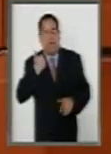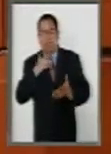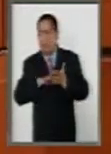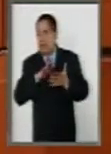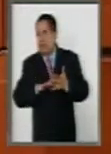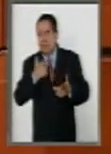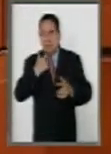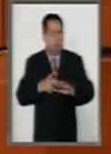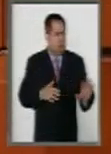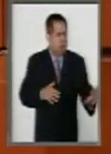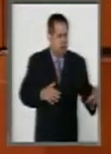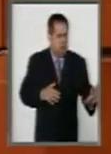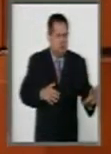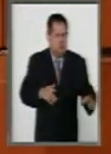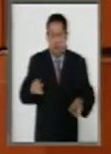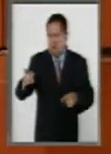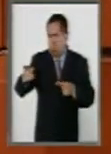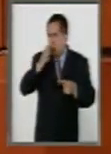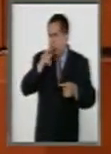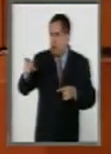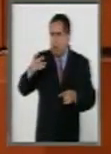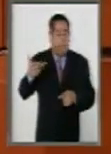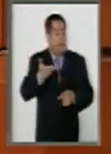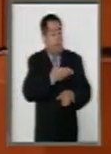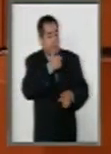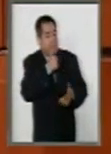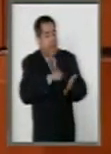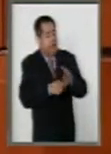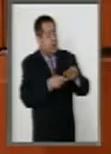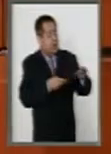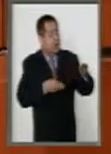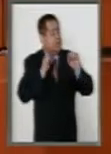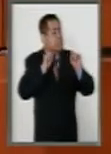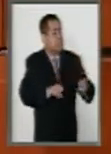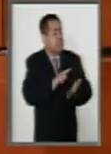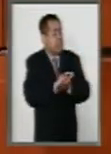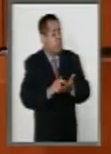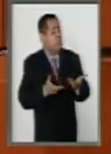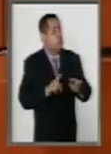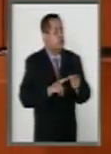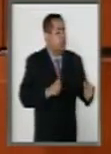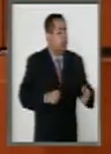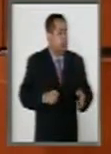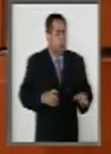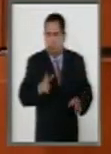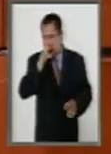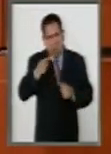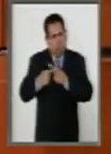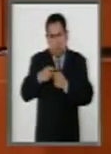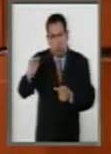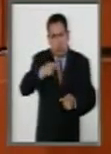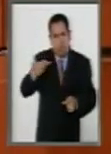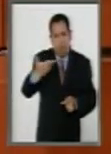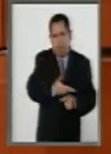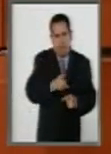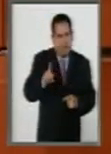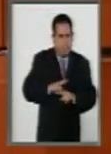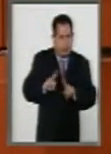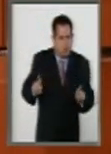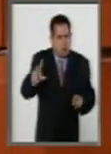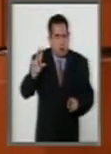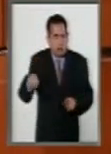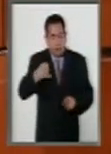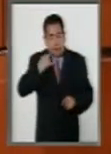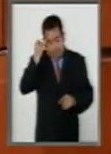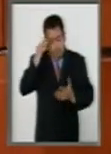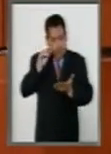no antecedentes penales, es contraria a los derechos humanos. Esta ley de ejecución penal tiene por objeto establecer